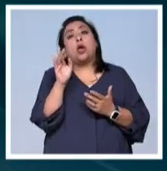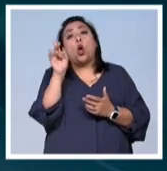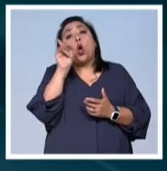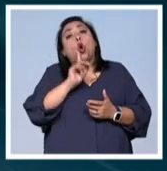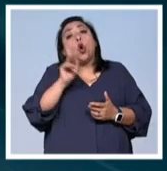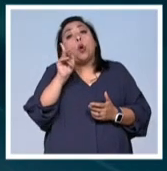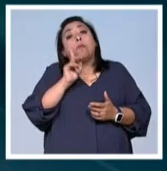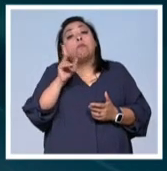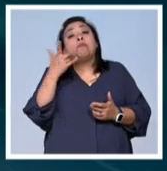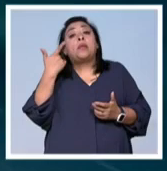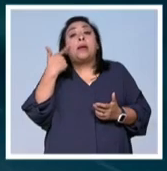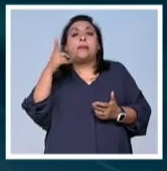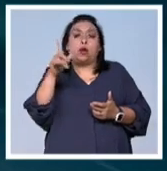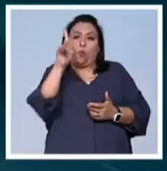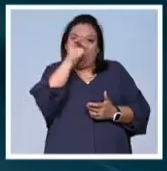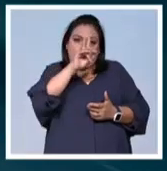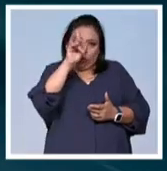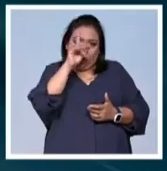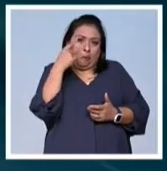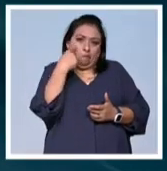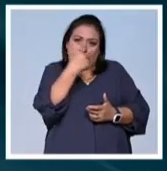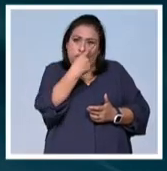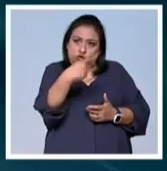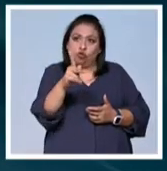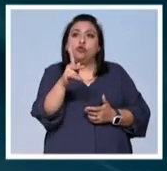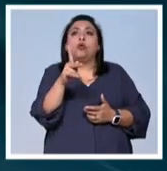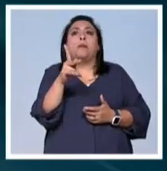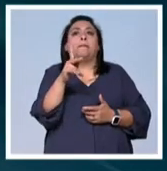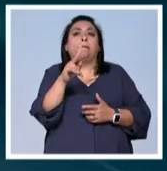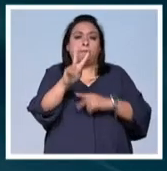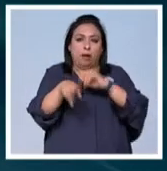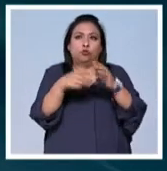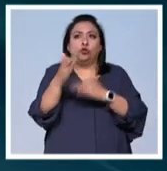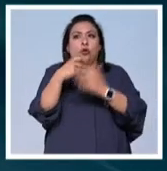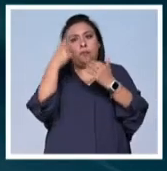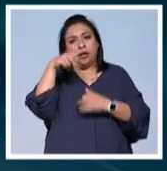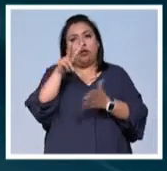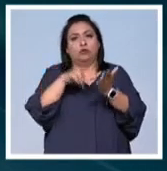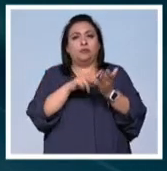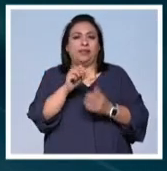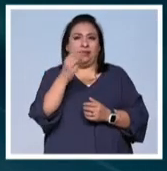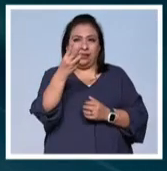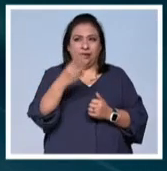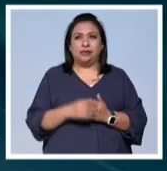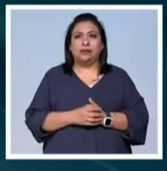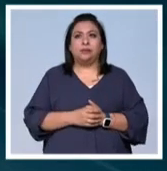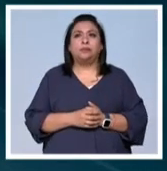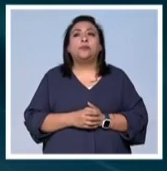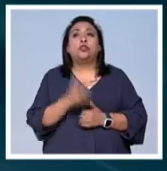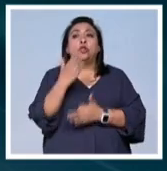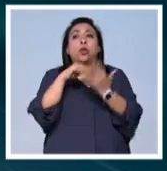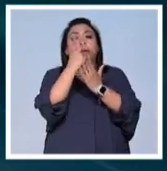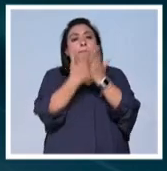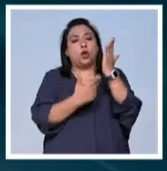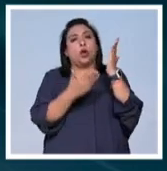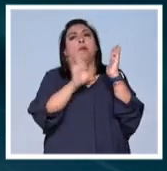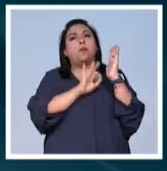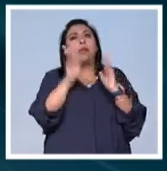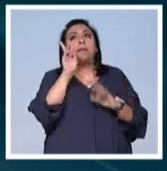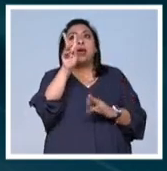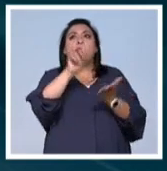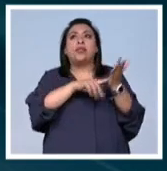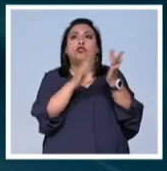sugerido por ser un espacio cerrado Así que regresamos con todo para para este toda la programación pueden